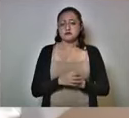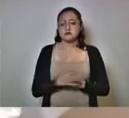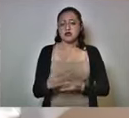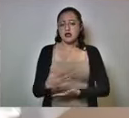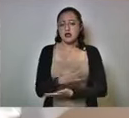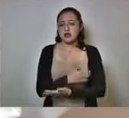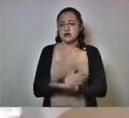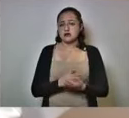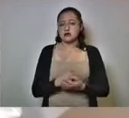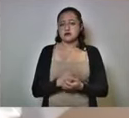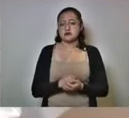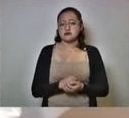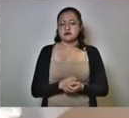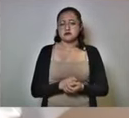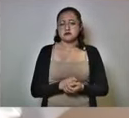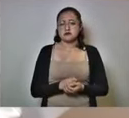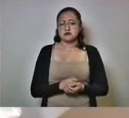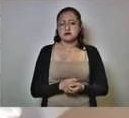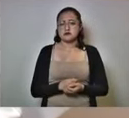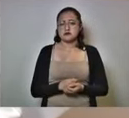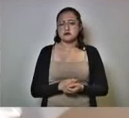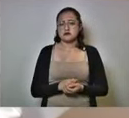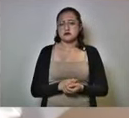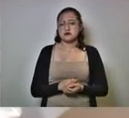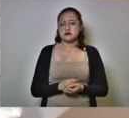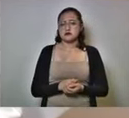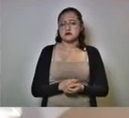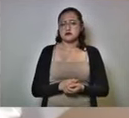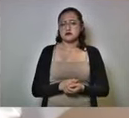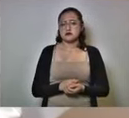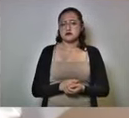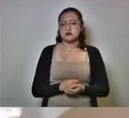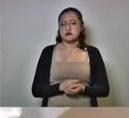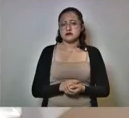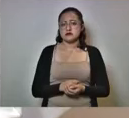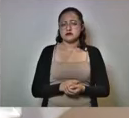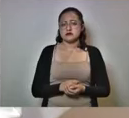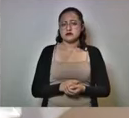recaudación tributaria. ¿De acuerdo?